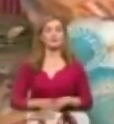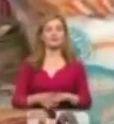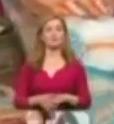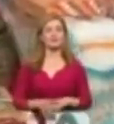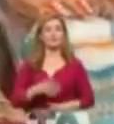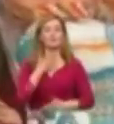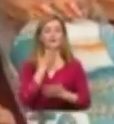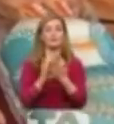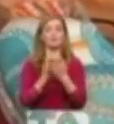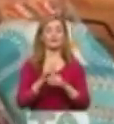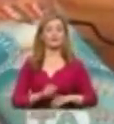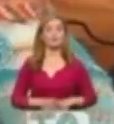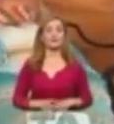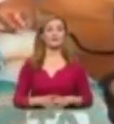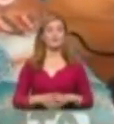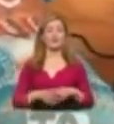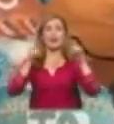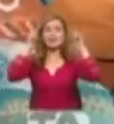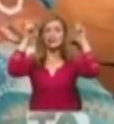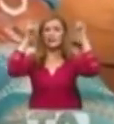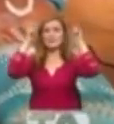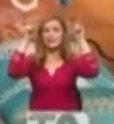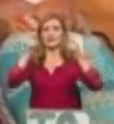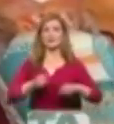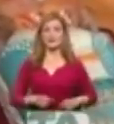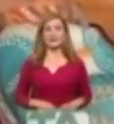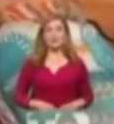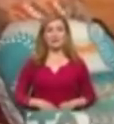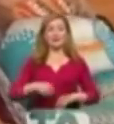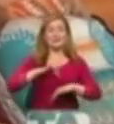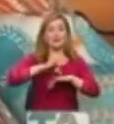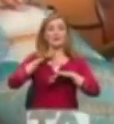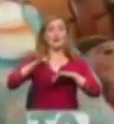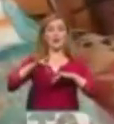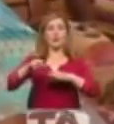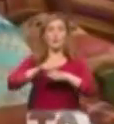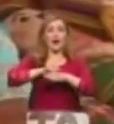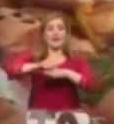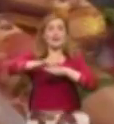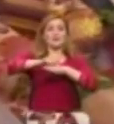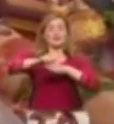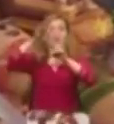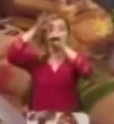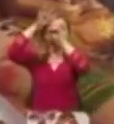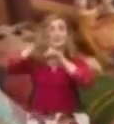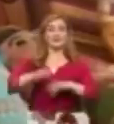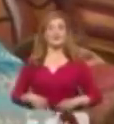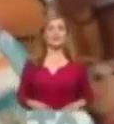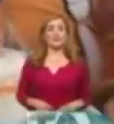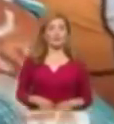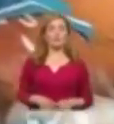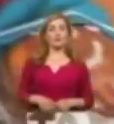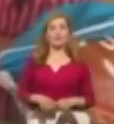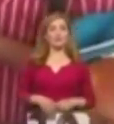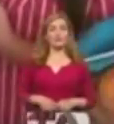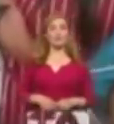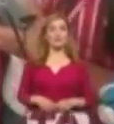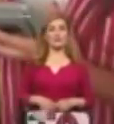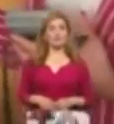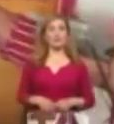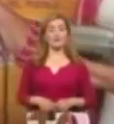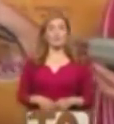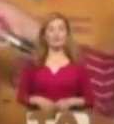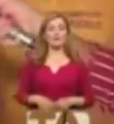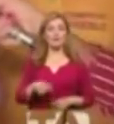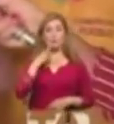gracias. Pero quiero escuchar nuevamente a la barra porque yo sé que desde muy temprano han estado repasando una barra especial. Sí. Mira, mira lo que tengo